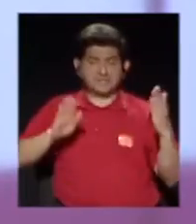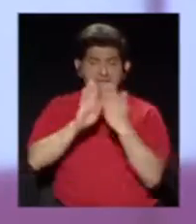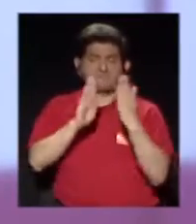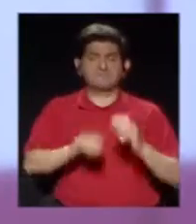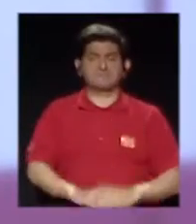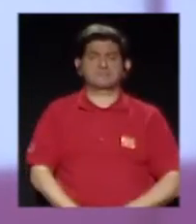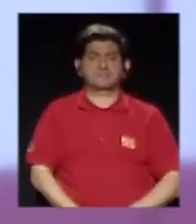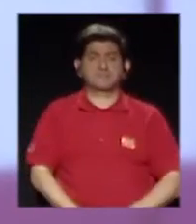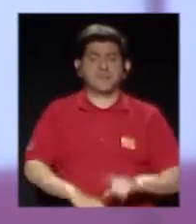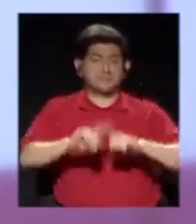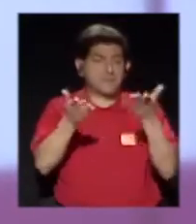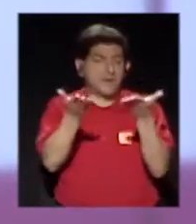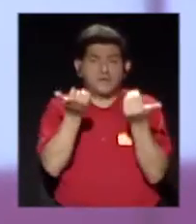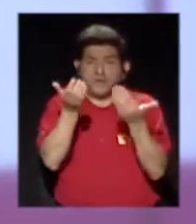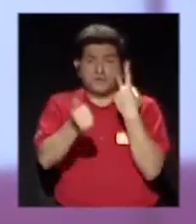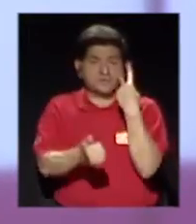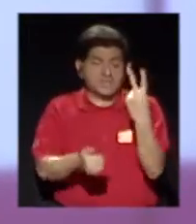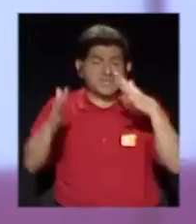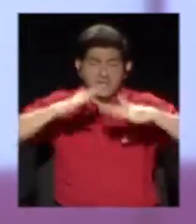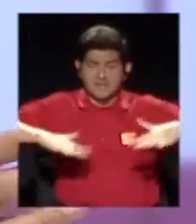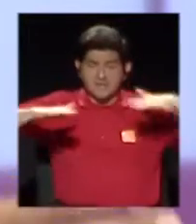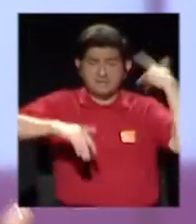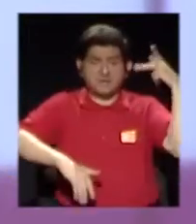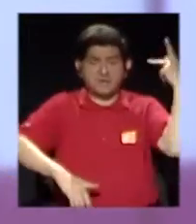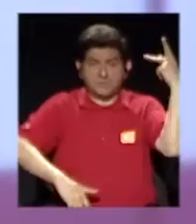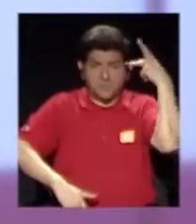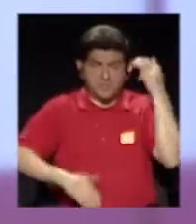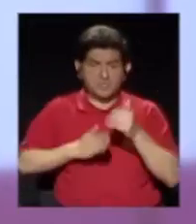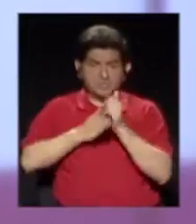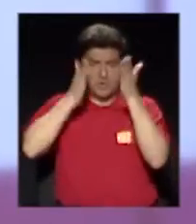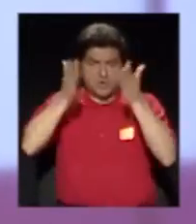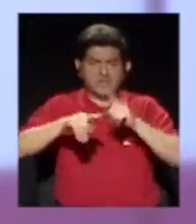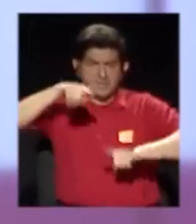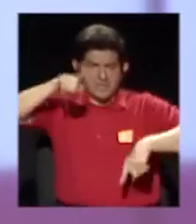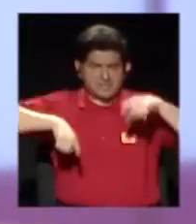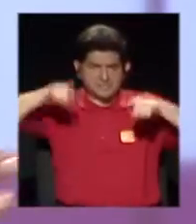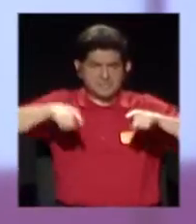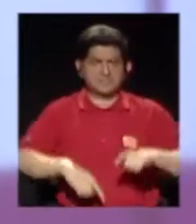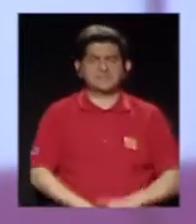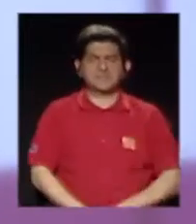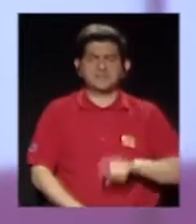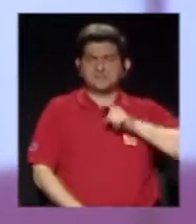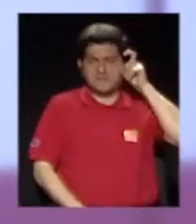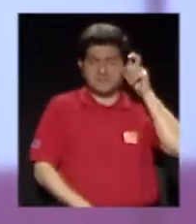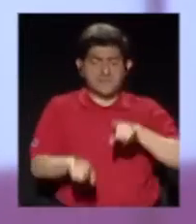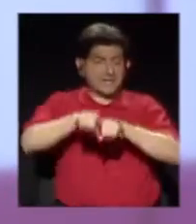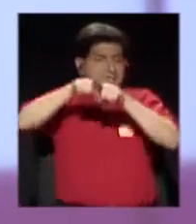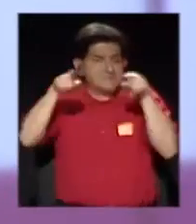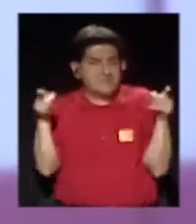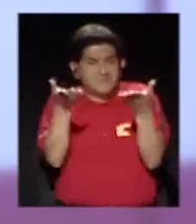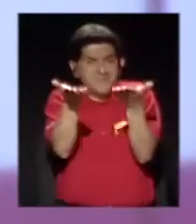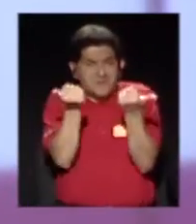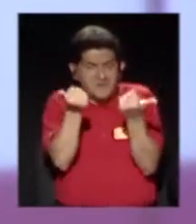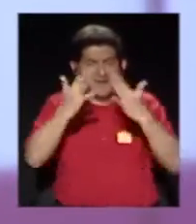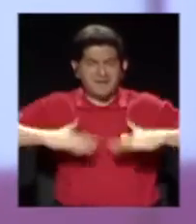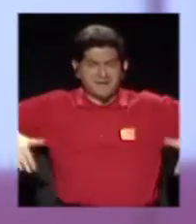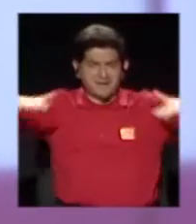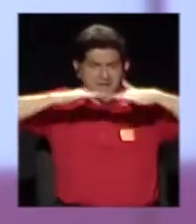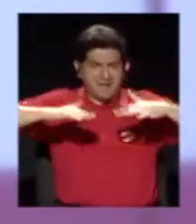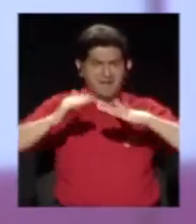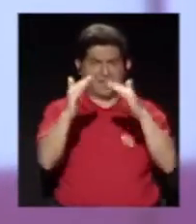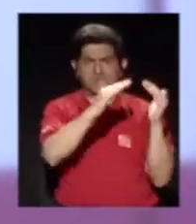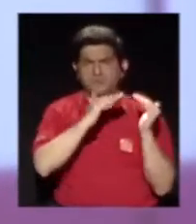decir no se quiere ver en los espacios políticos líderes de la diversidad sexual tampoco se quiere ver en los espacios